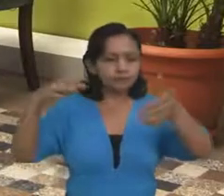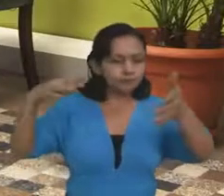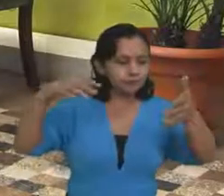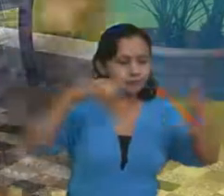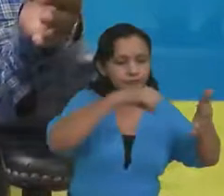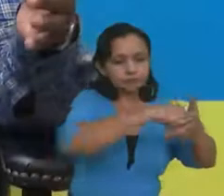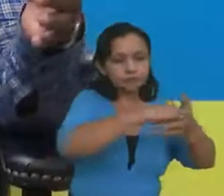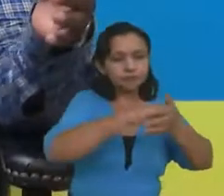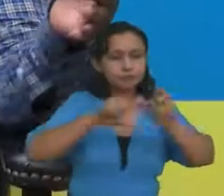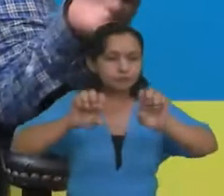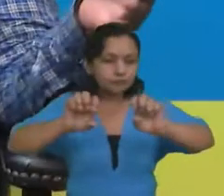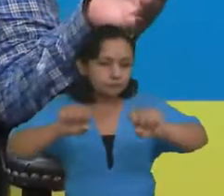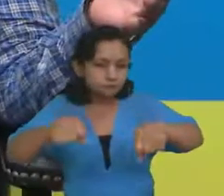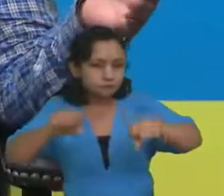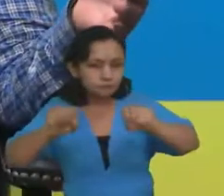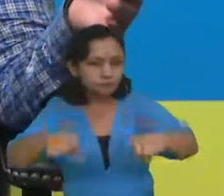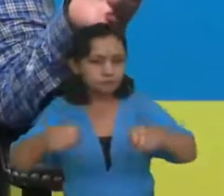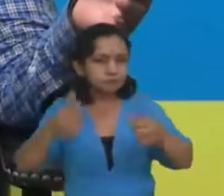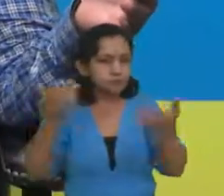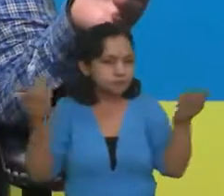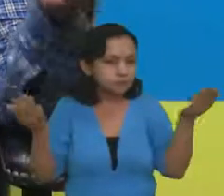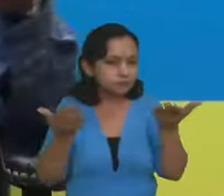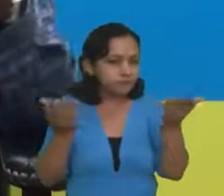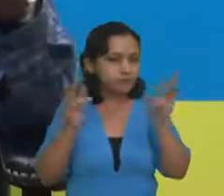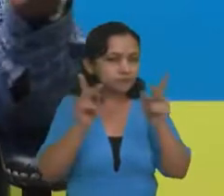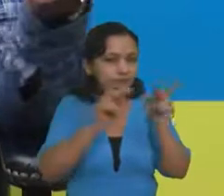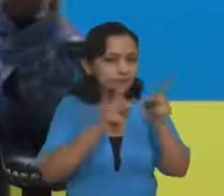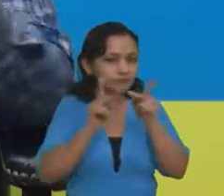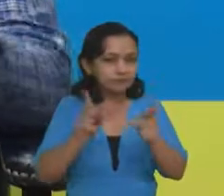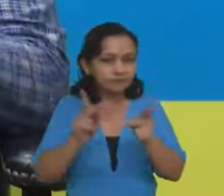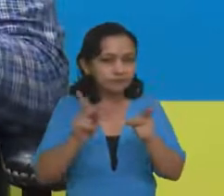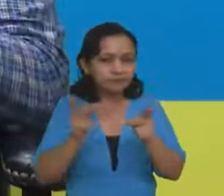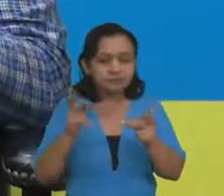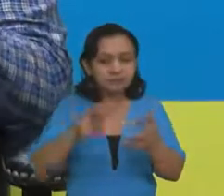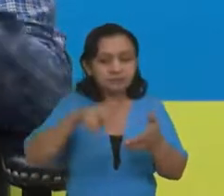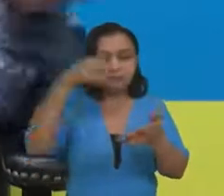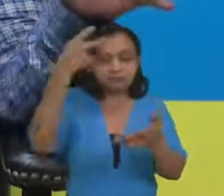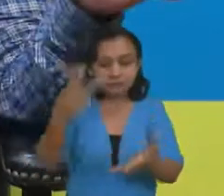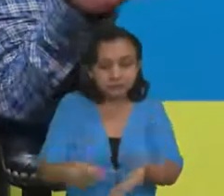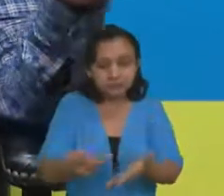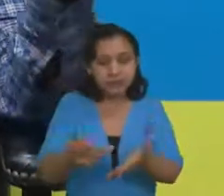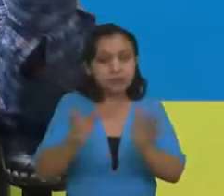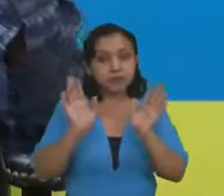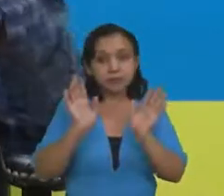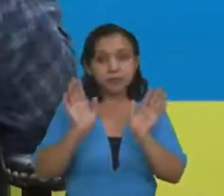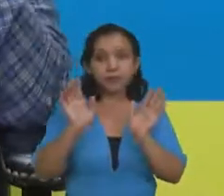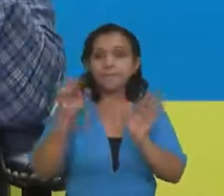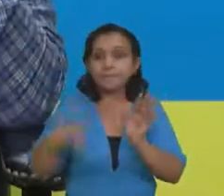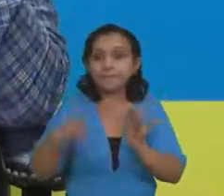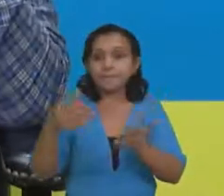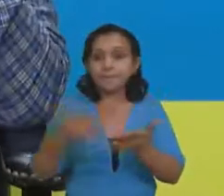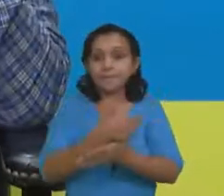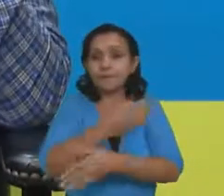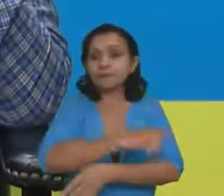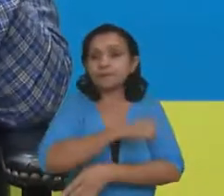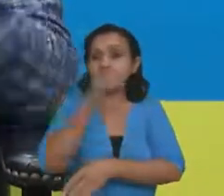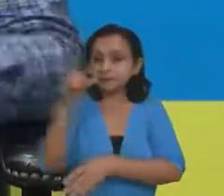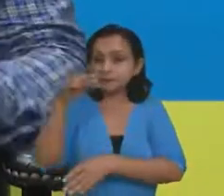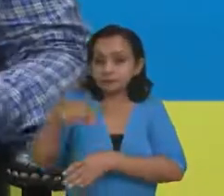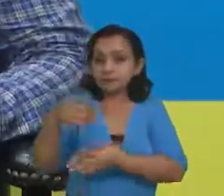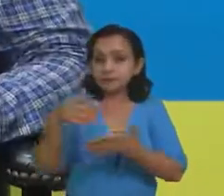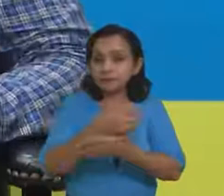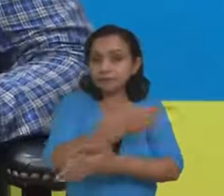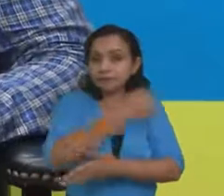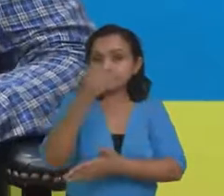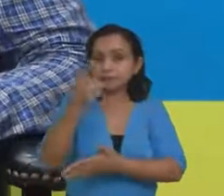ver, lo motorizado, toda caída es... hoy en día, un golpe garantizado. Hoy en día,